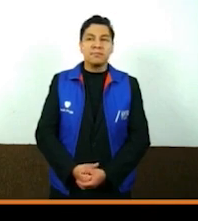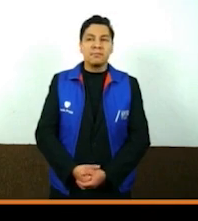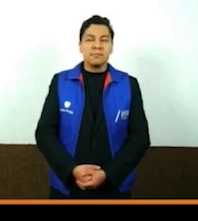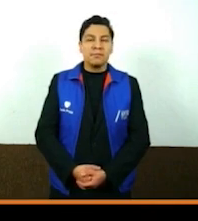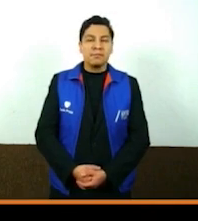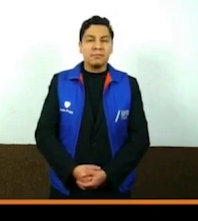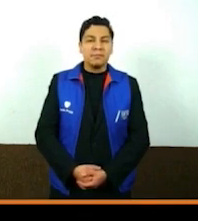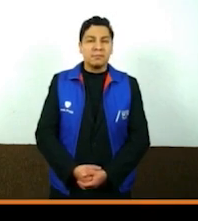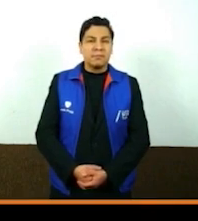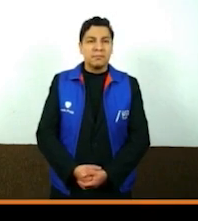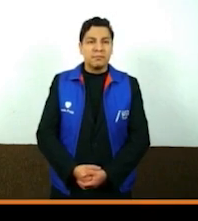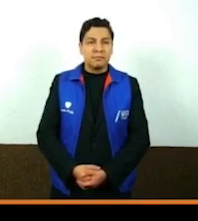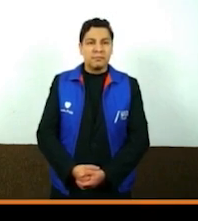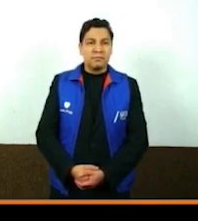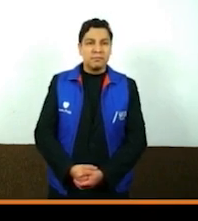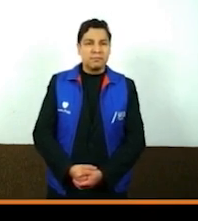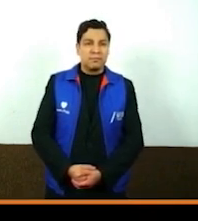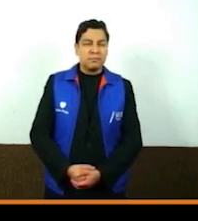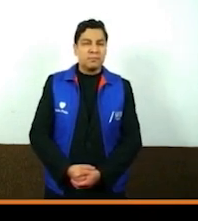En fin, gracias.